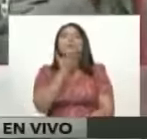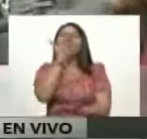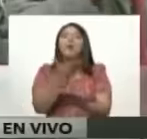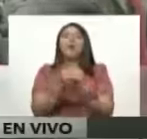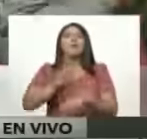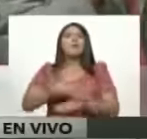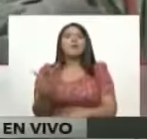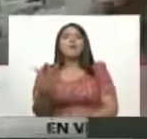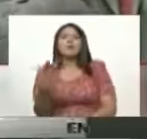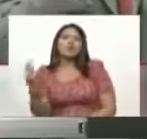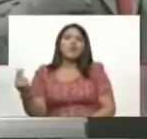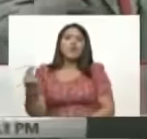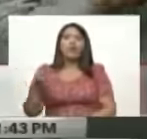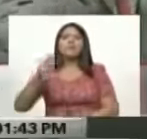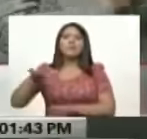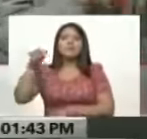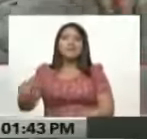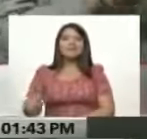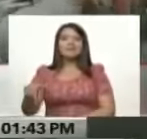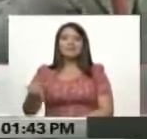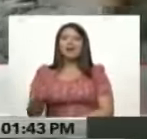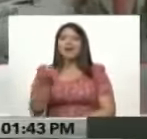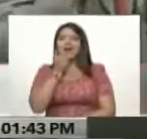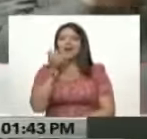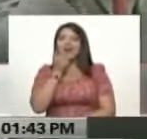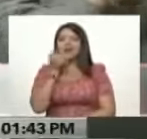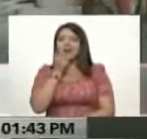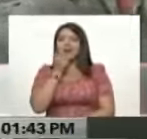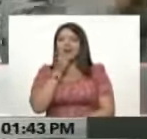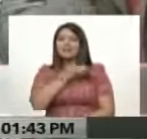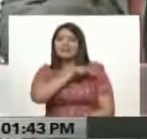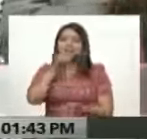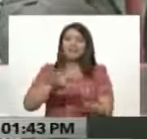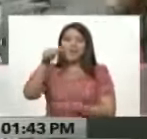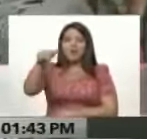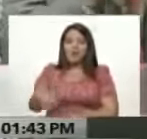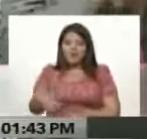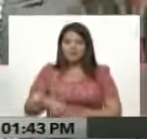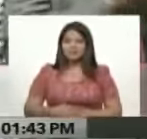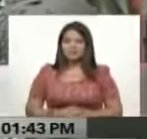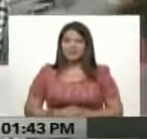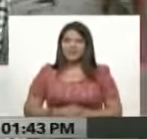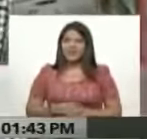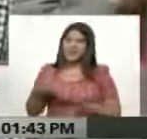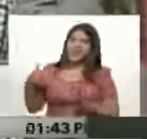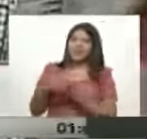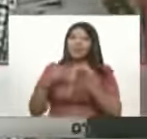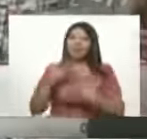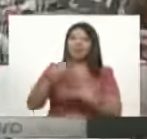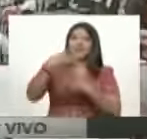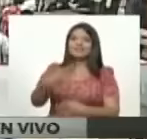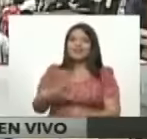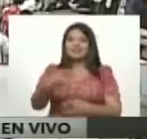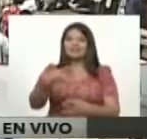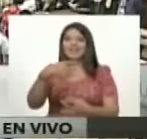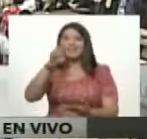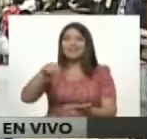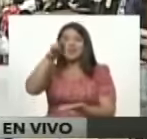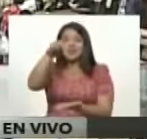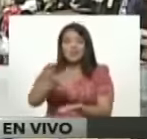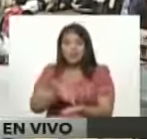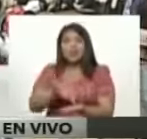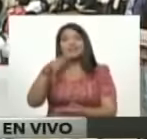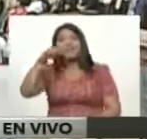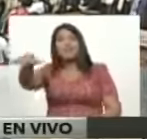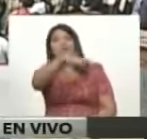vamos a hacer quórum a esta ópera bufa que están montando en el día de hoy en contra de los intereses de la República y del